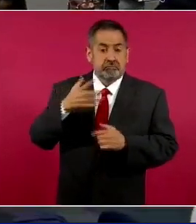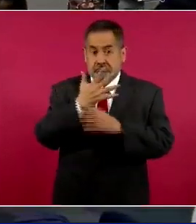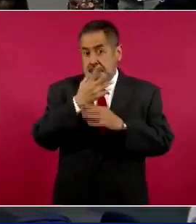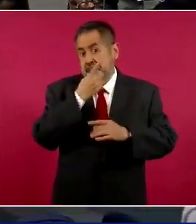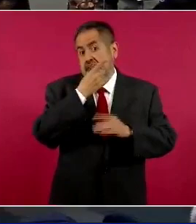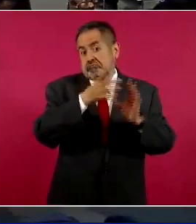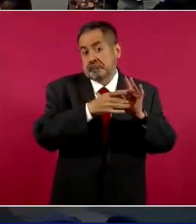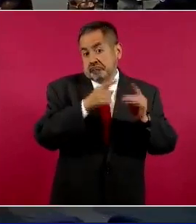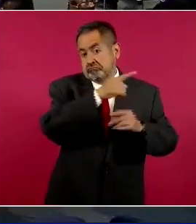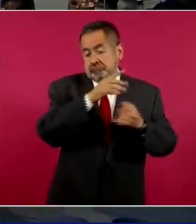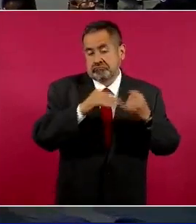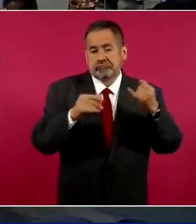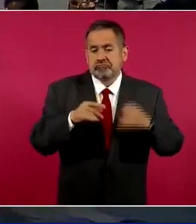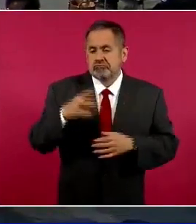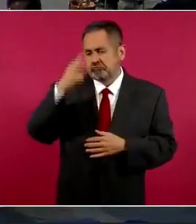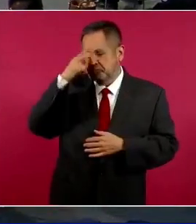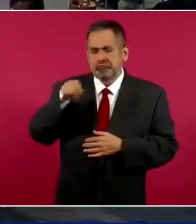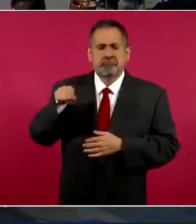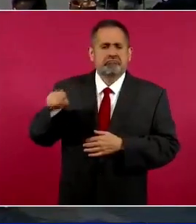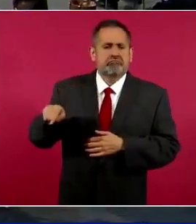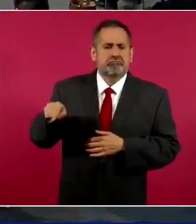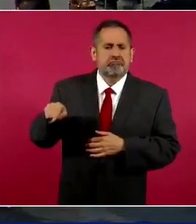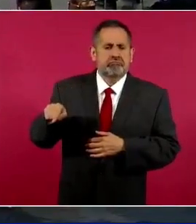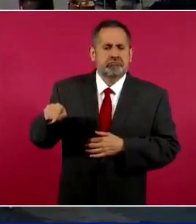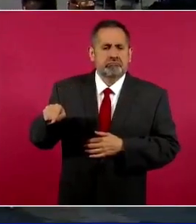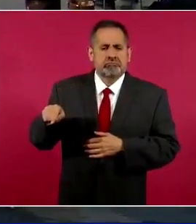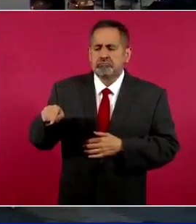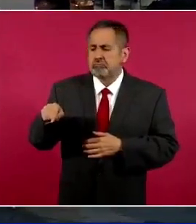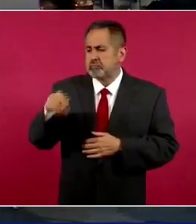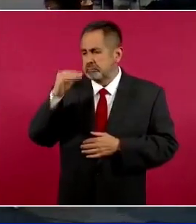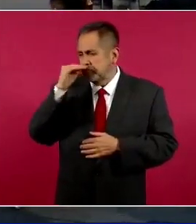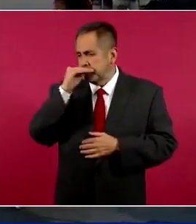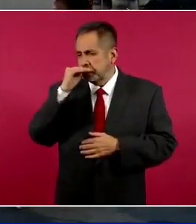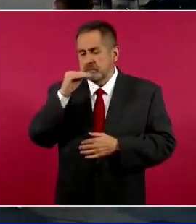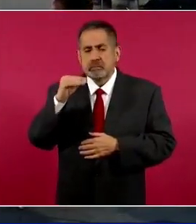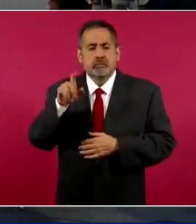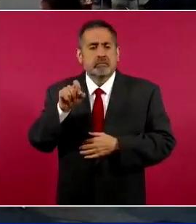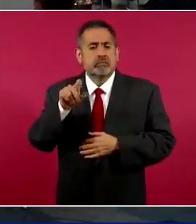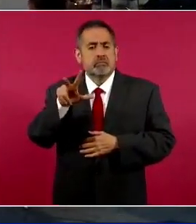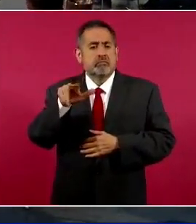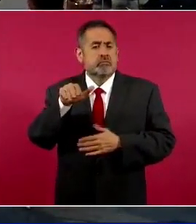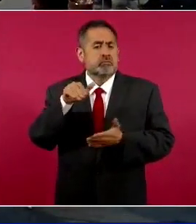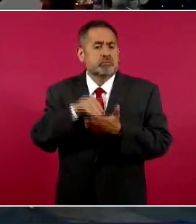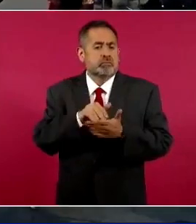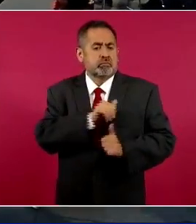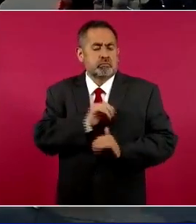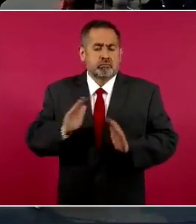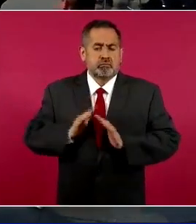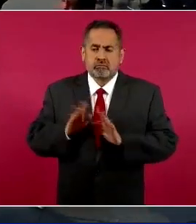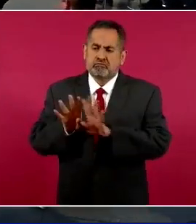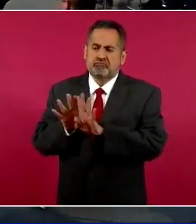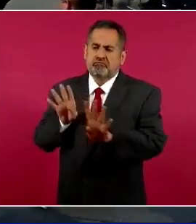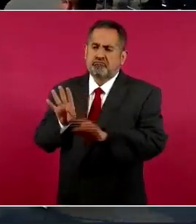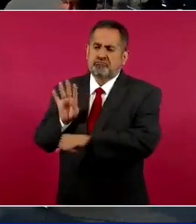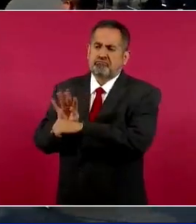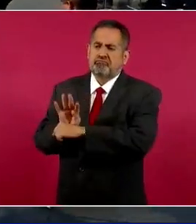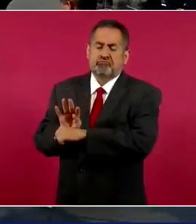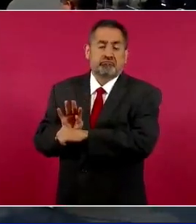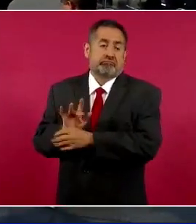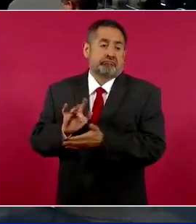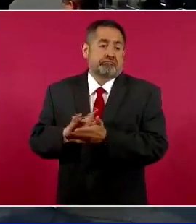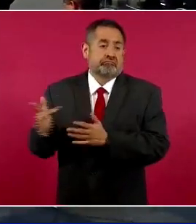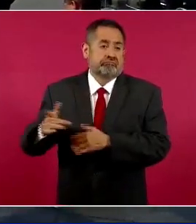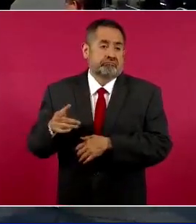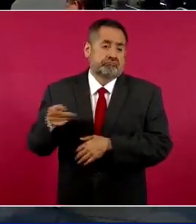evento en Florida, que México puso gratis a 28,000 soldados en la frontera para que impidiera el paso de migrantes y que incluso pues